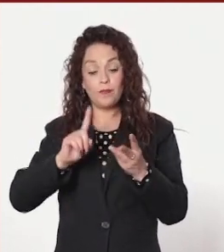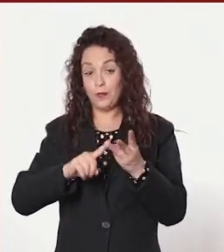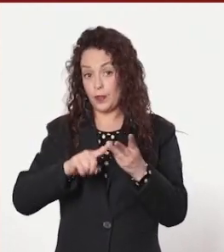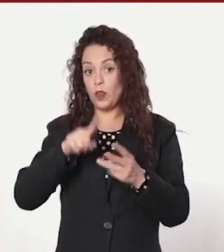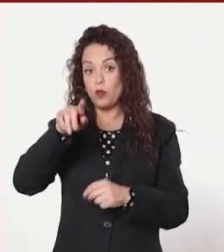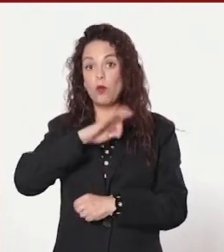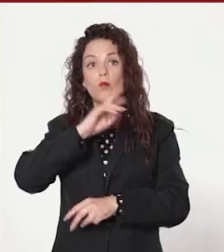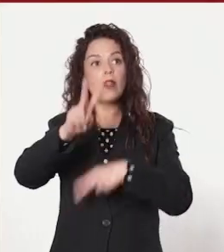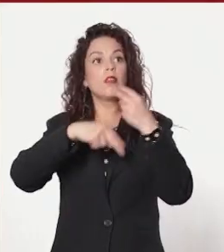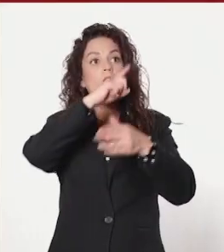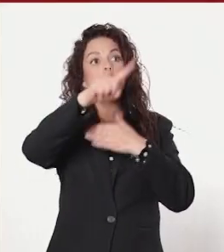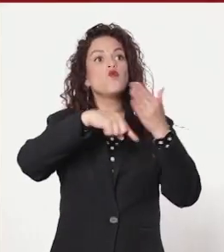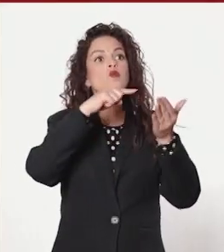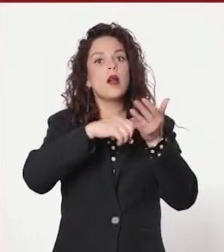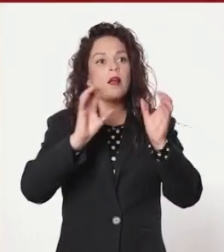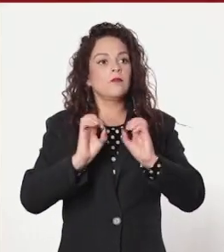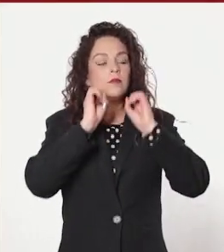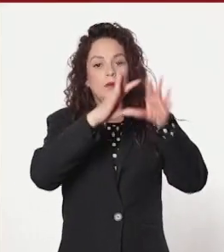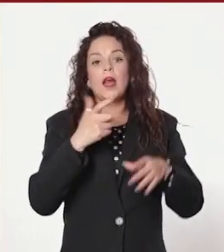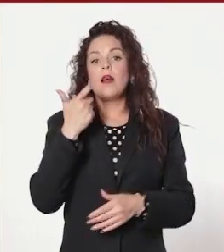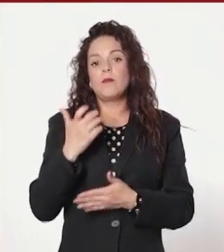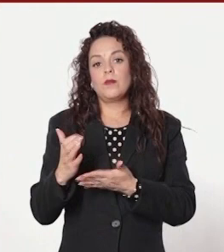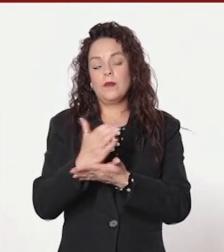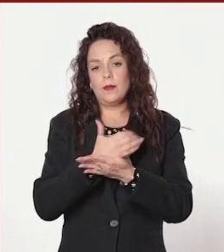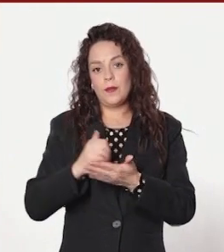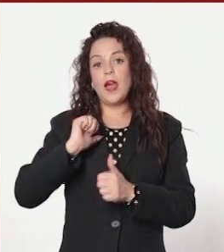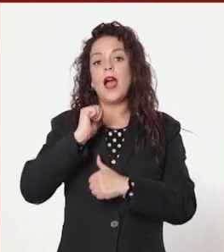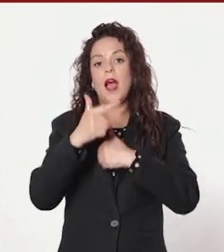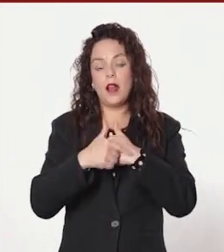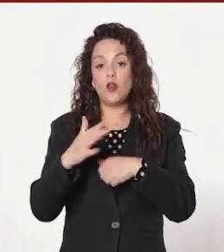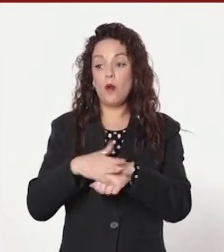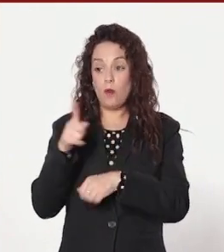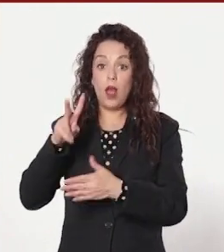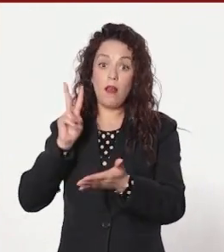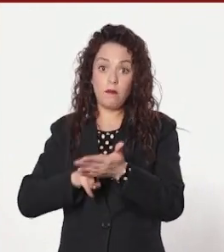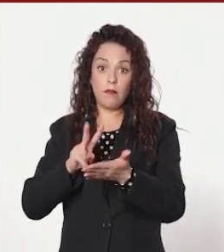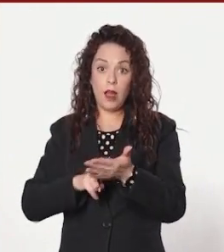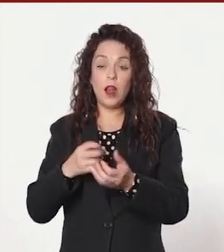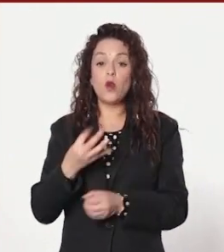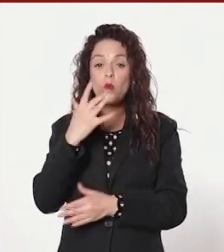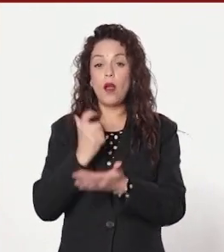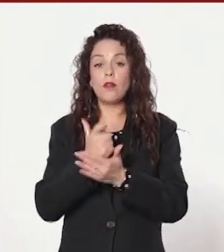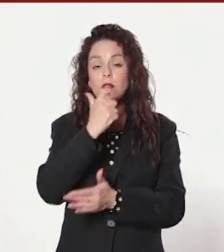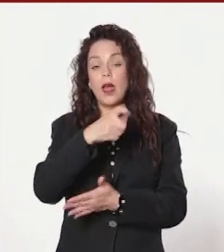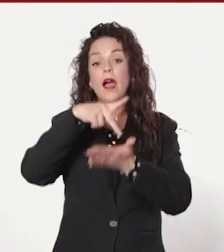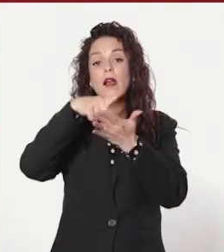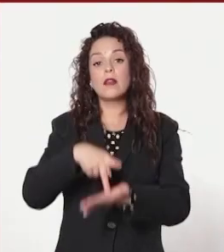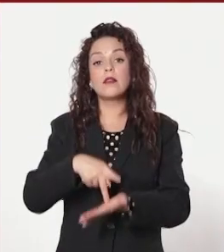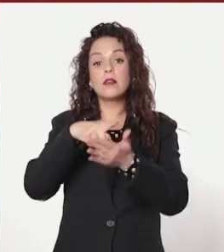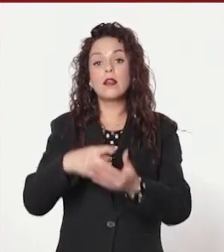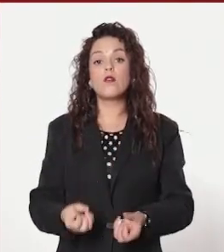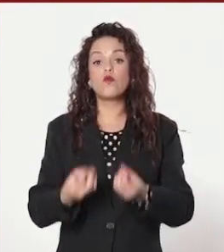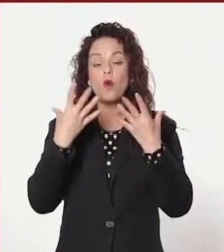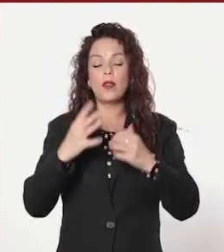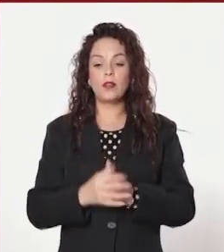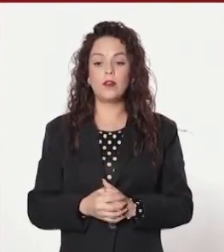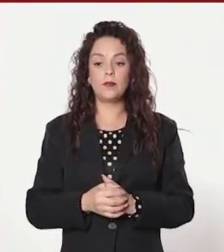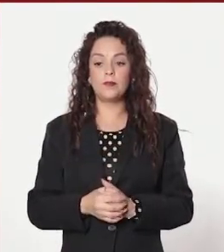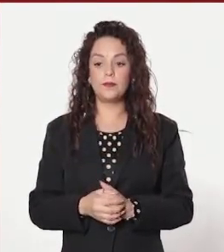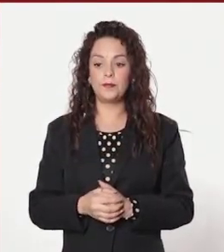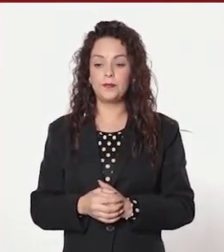poco de dinero, porque a final de cuentas estos materiales tienen un valor y lo pagan por kilogramo de material en los centros de acopio.